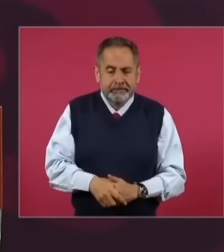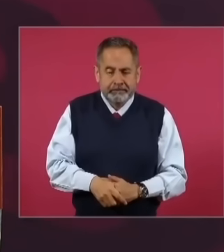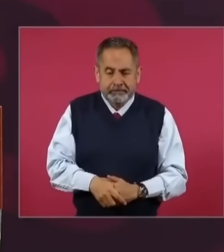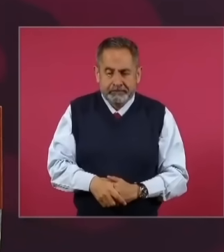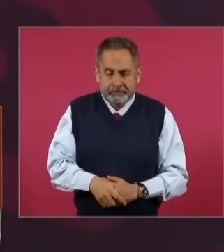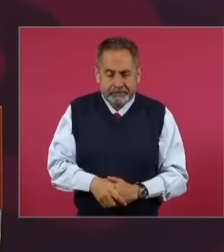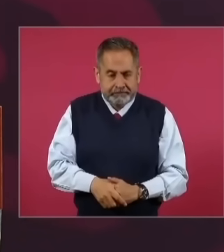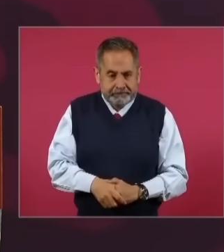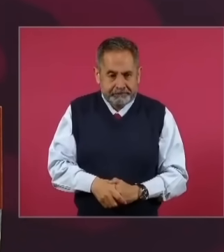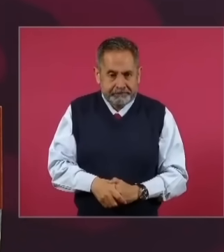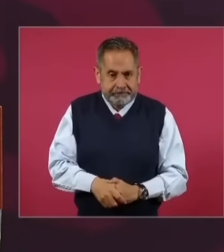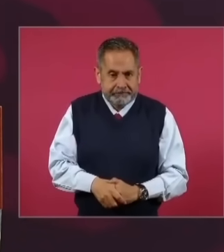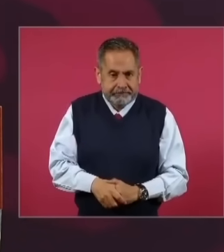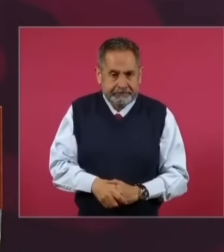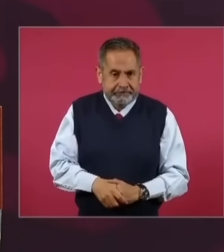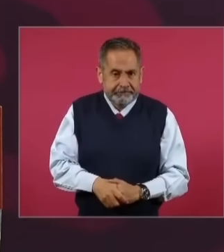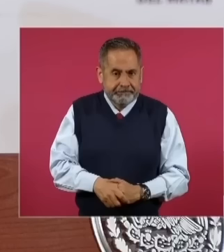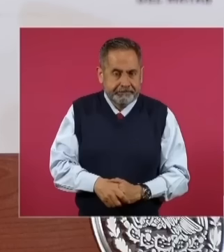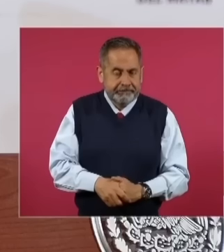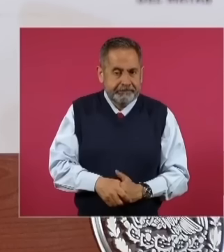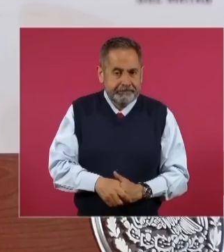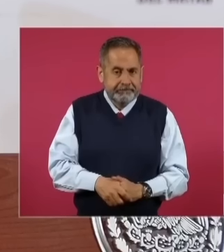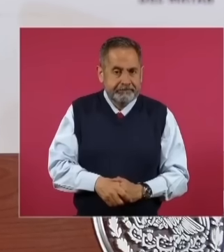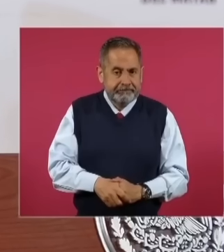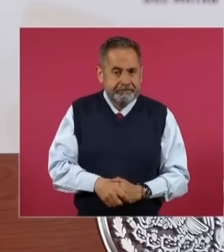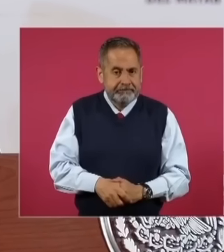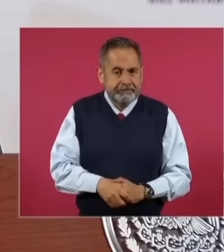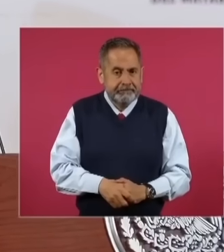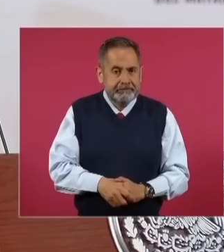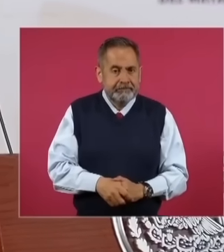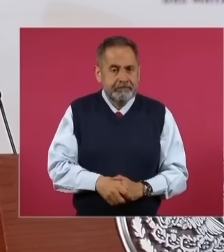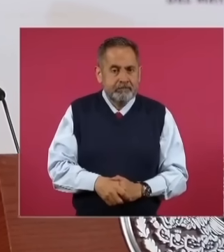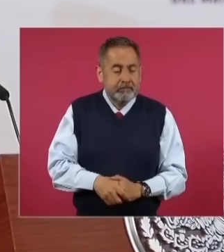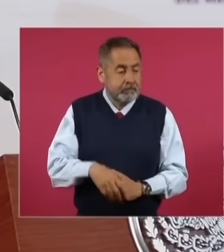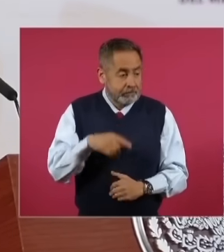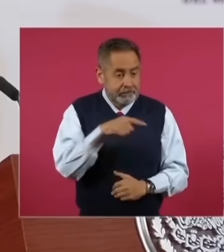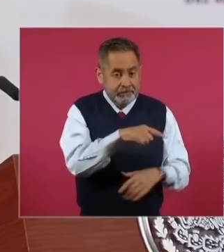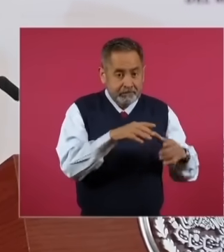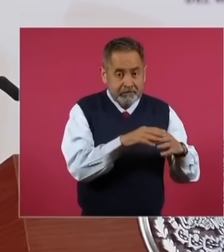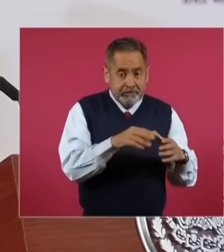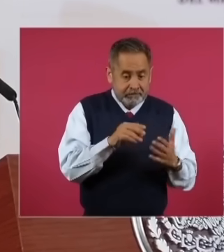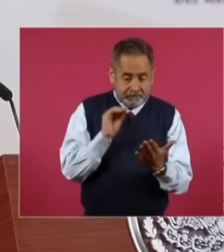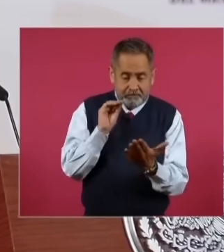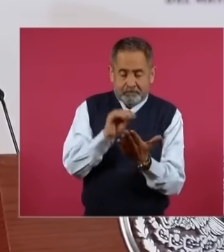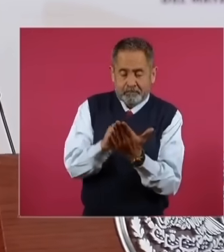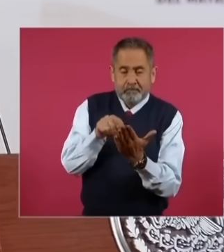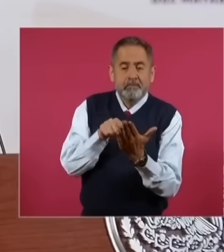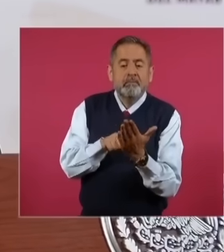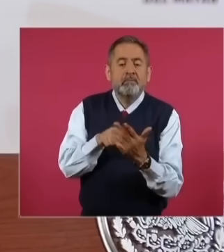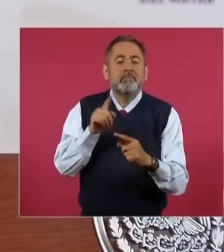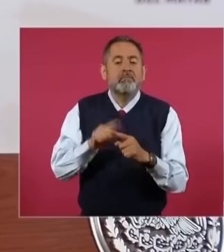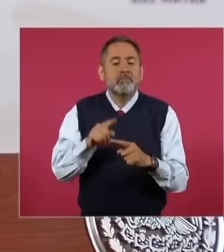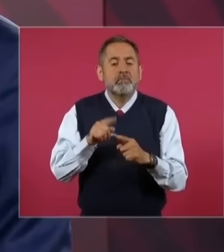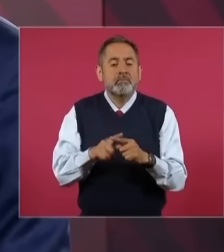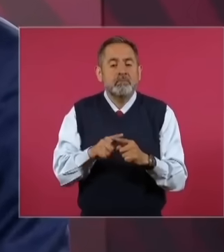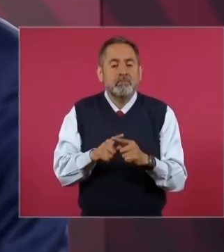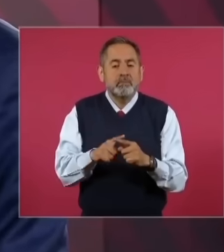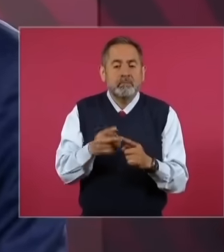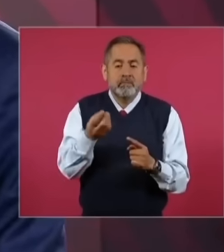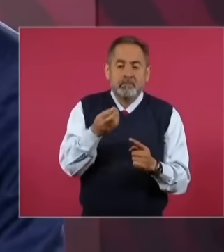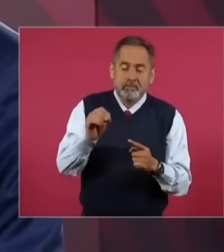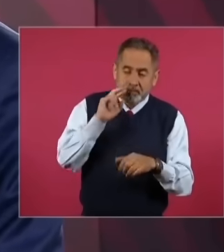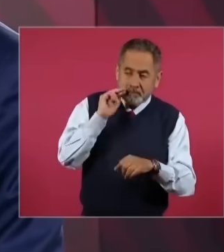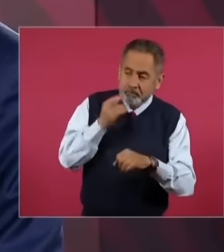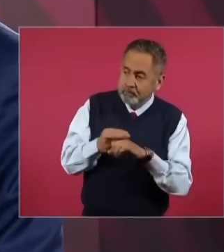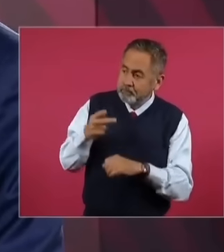mejor en prácticamente ninguno de los rubros. pero la voz del presidente sí logró